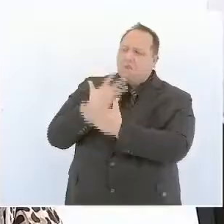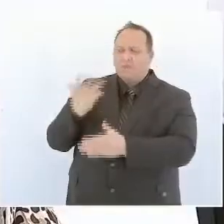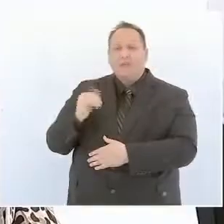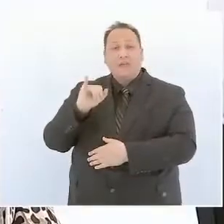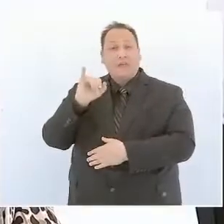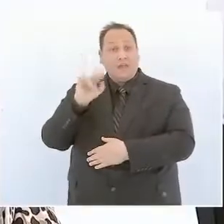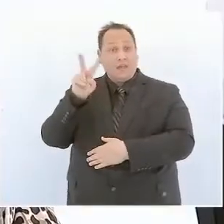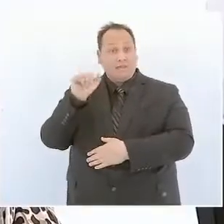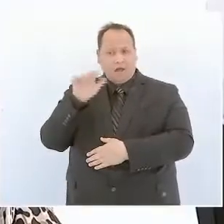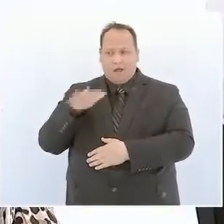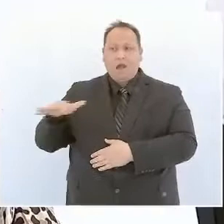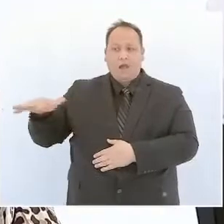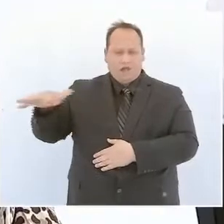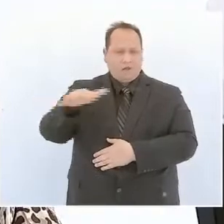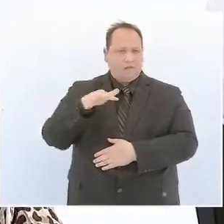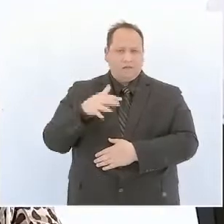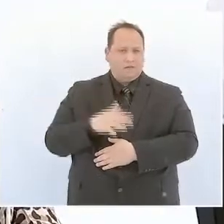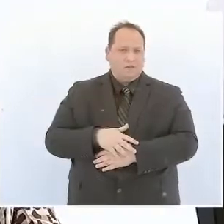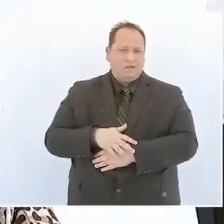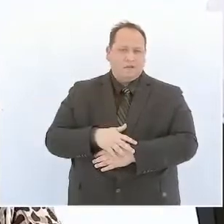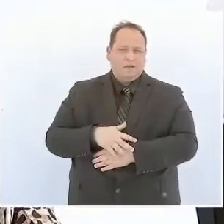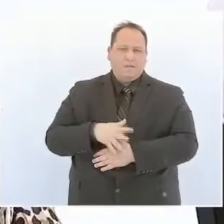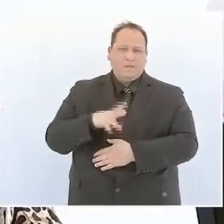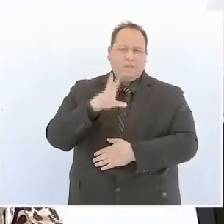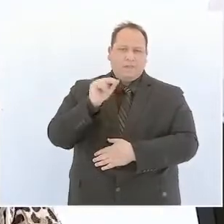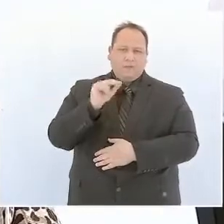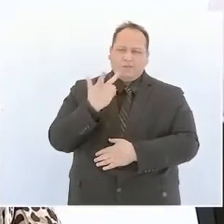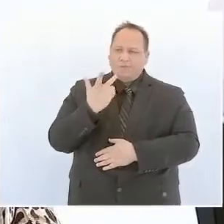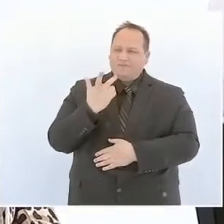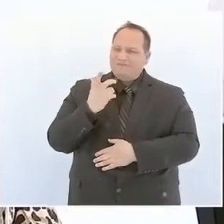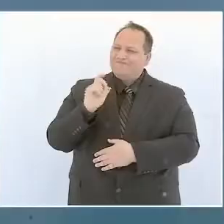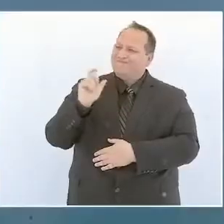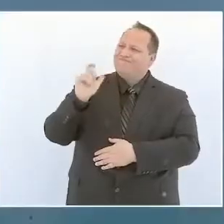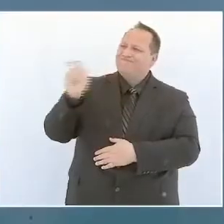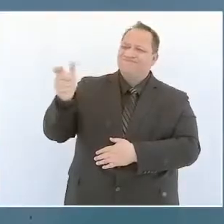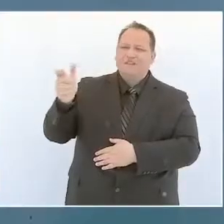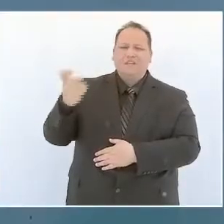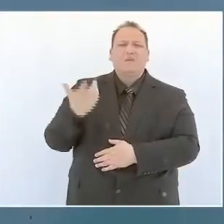El IVA no se paga